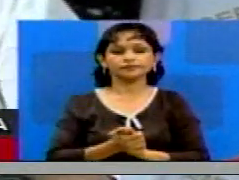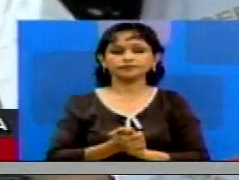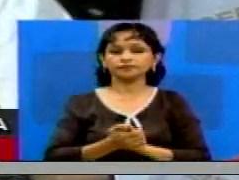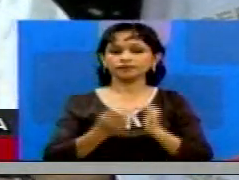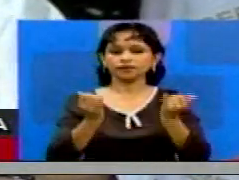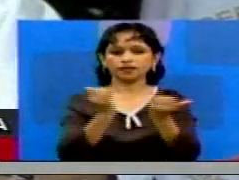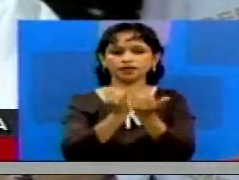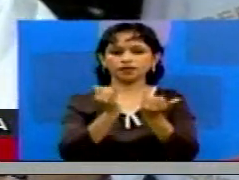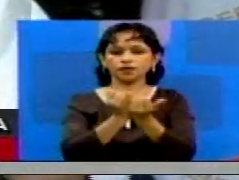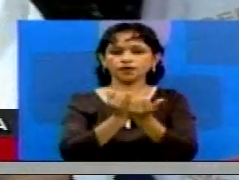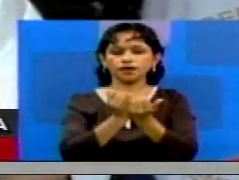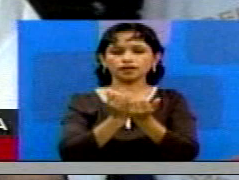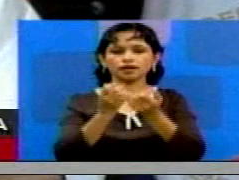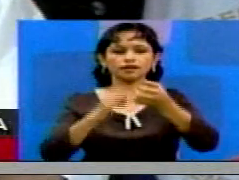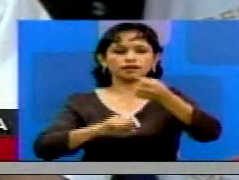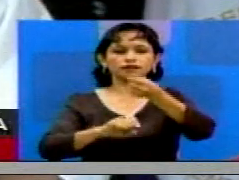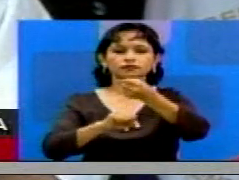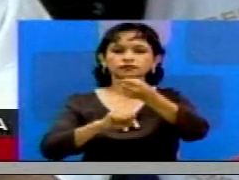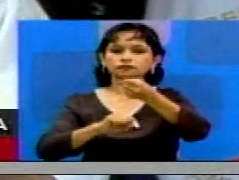Y